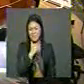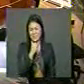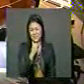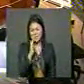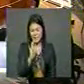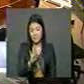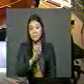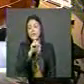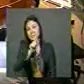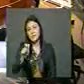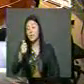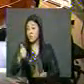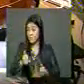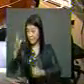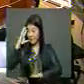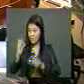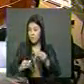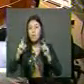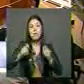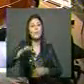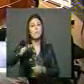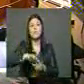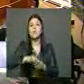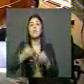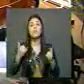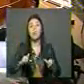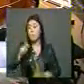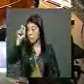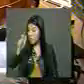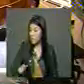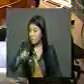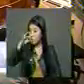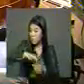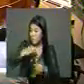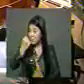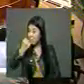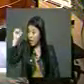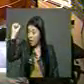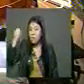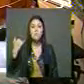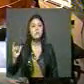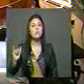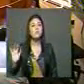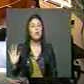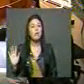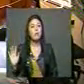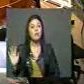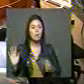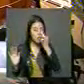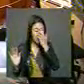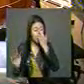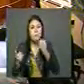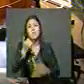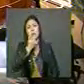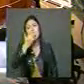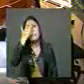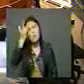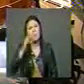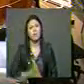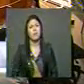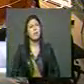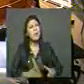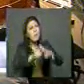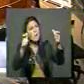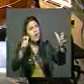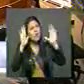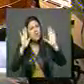contradictores, deben votar. La postura con más votos será la tesis de la Corte. Si esto es así, ¿por qué deben preferirse las mayorías de la Corte sobre